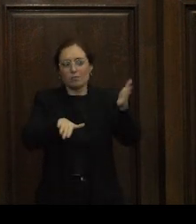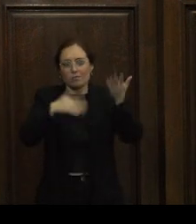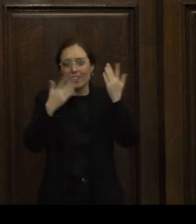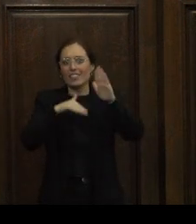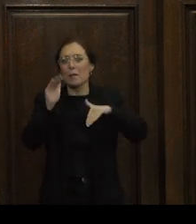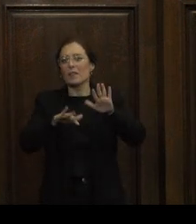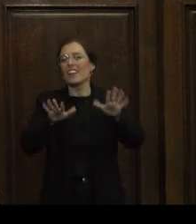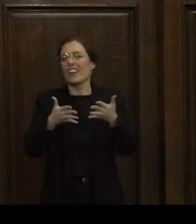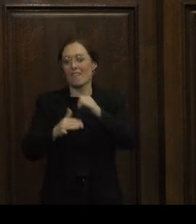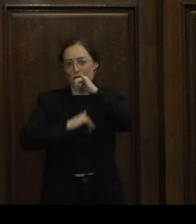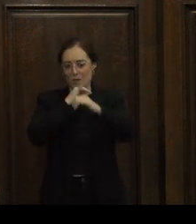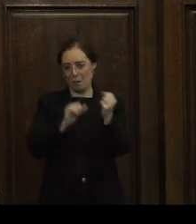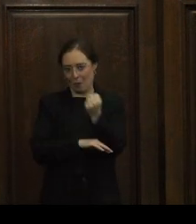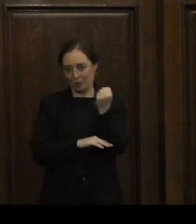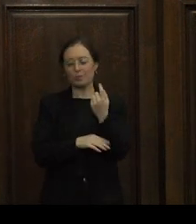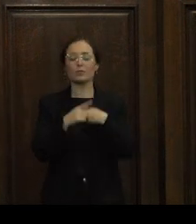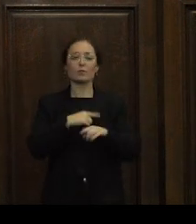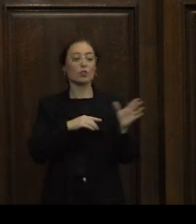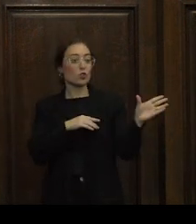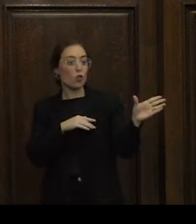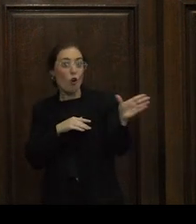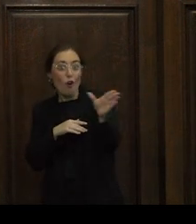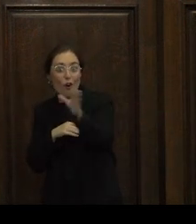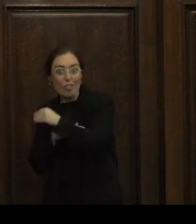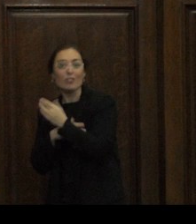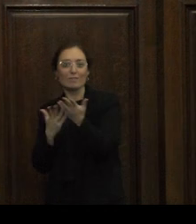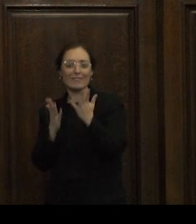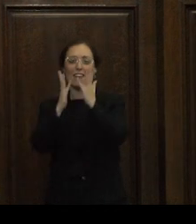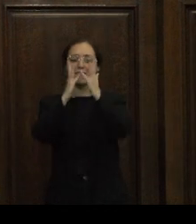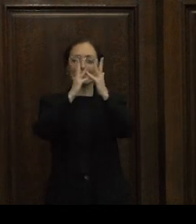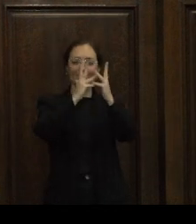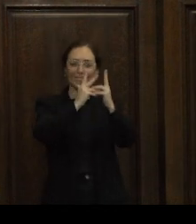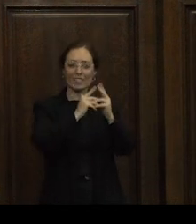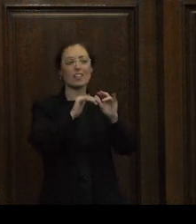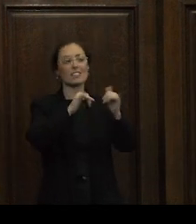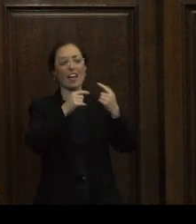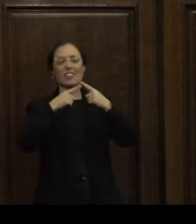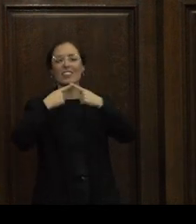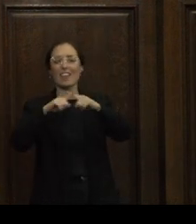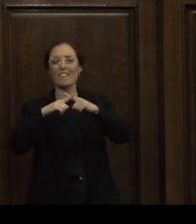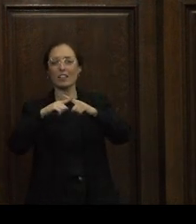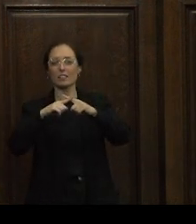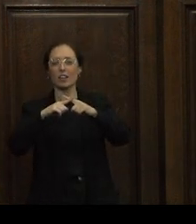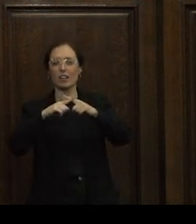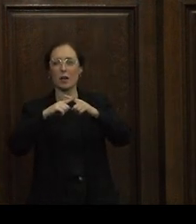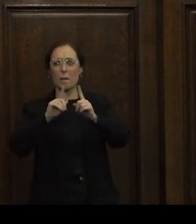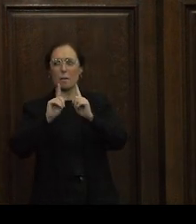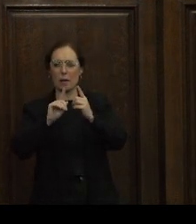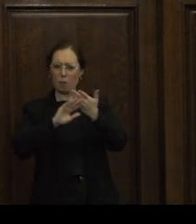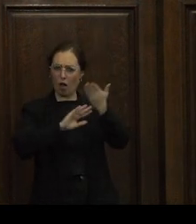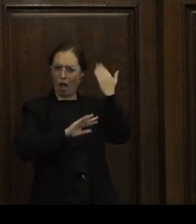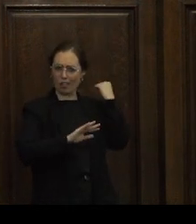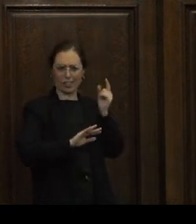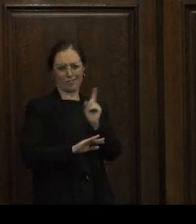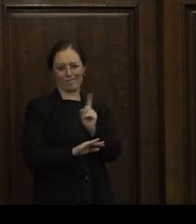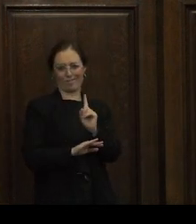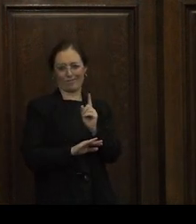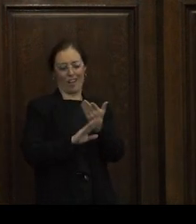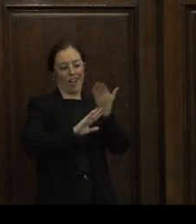etc. De modo que todo eso organiza un tipo de debate que ya no es más aquel, ¿no?, el